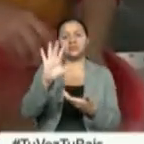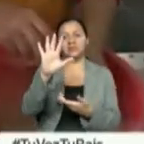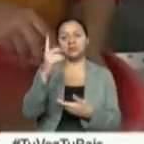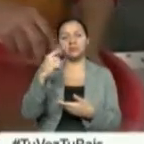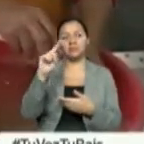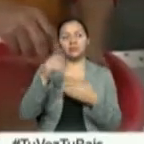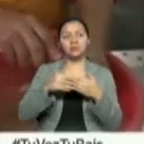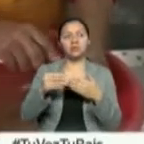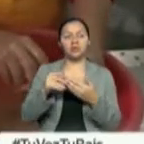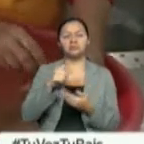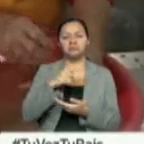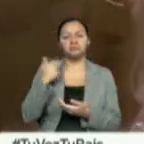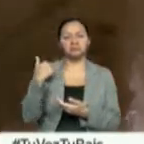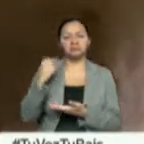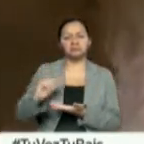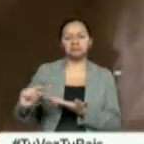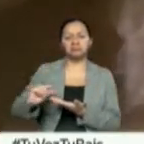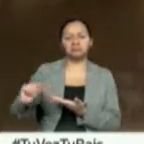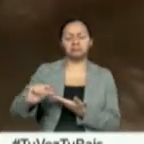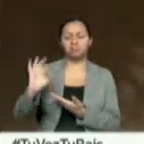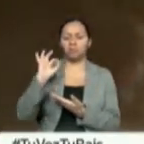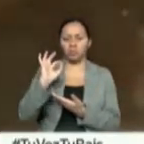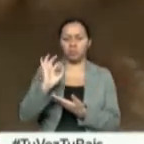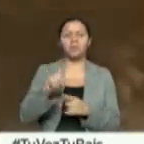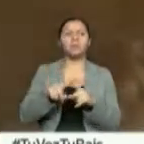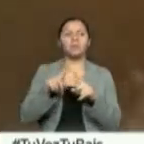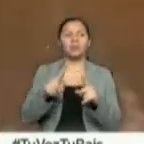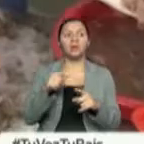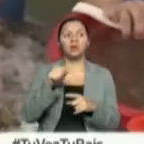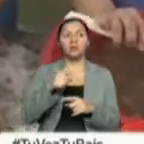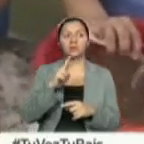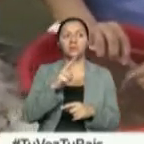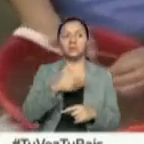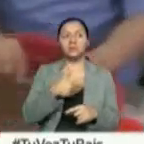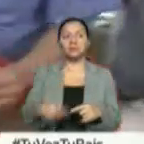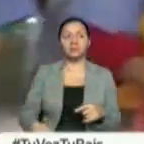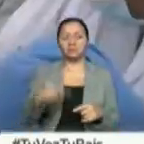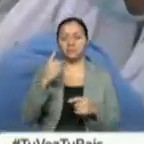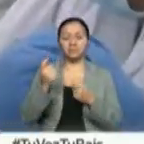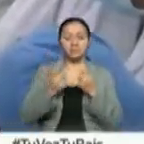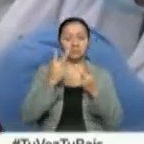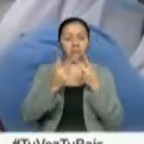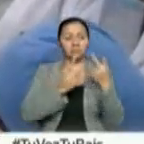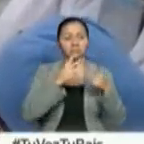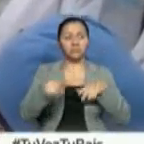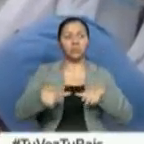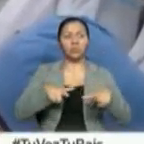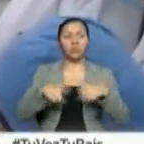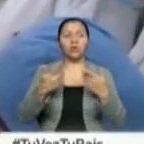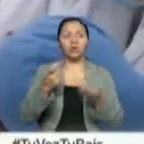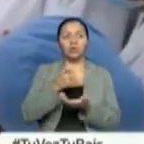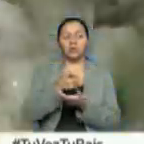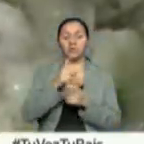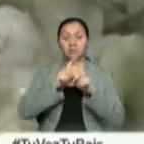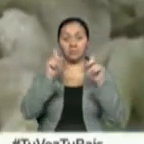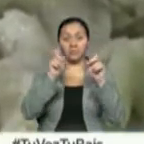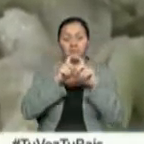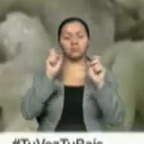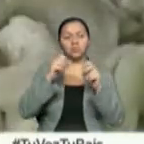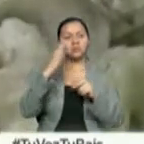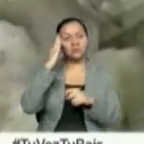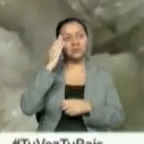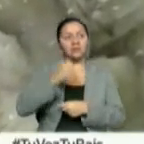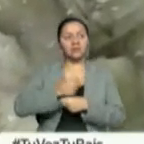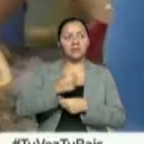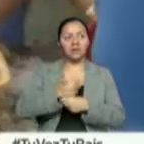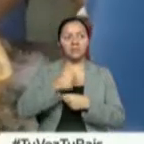por parte de la cfn previo a esto el segundo mandatario recorrió a las instalaciones de la empresa donde conoció el trabajo